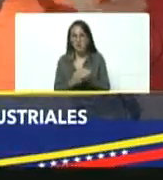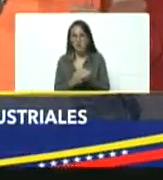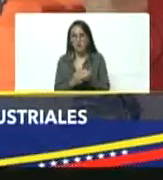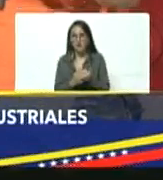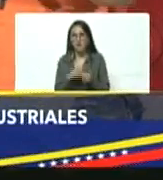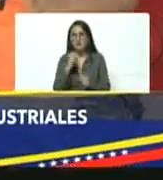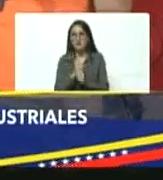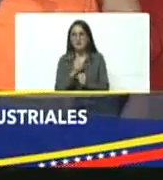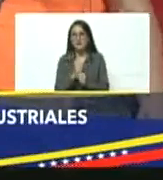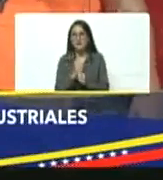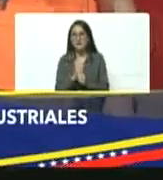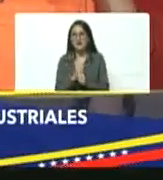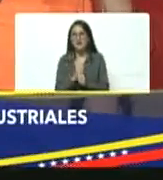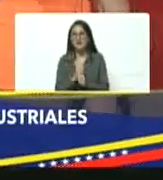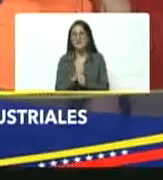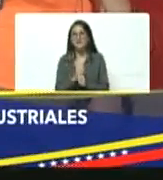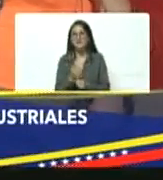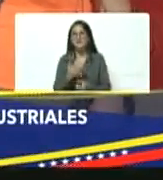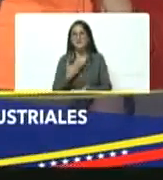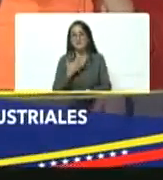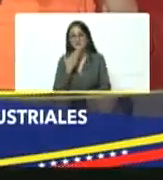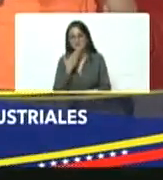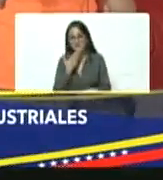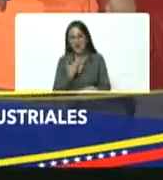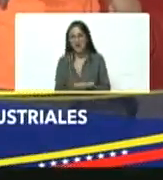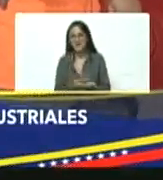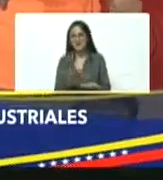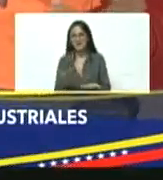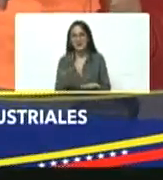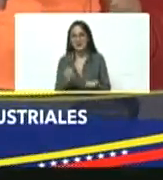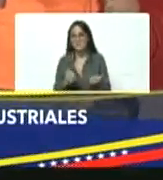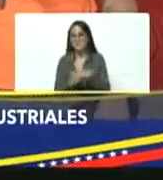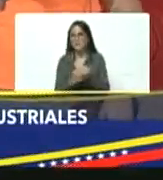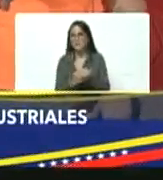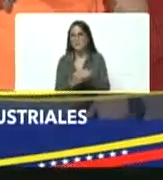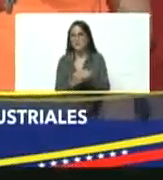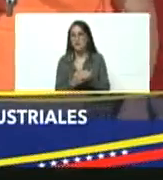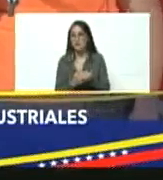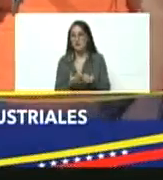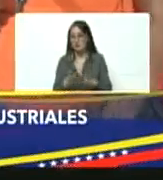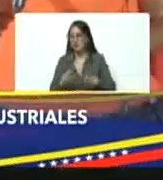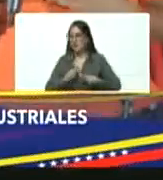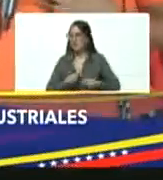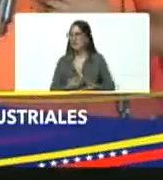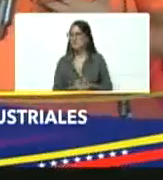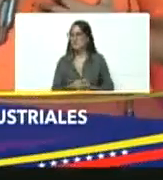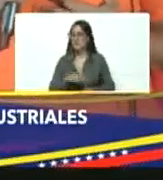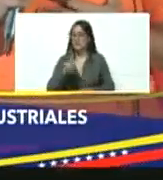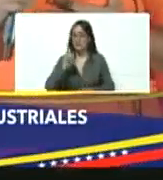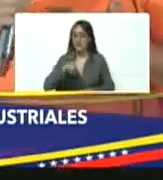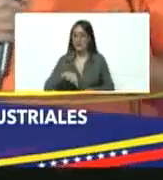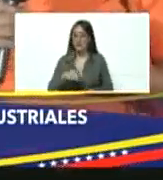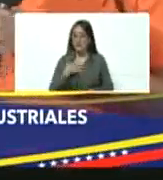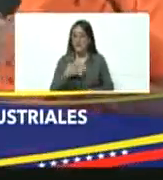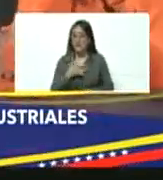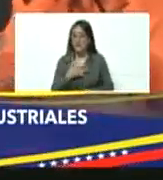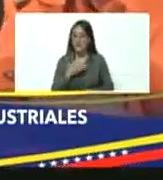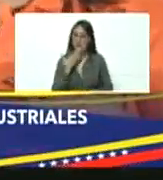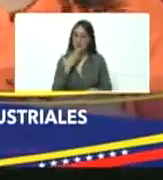al trabajo de Servitex, queremos darle las gracias por ese gran apoyo incondicional que nos ha prestado. También me siento